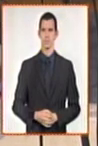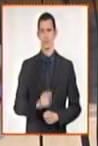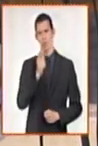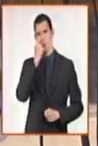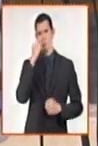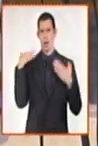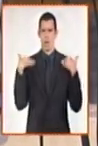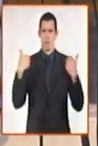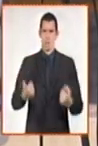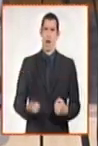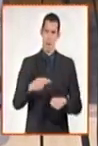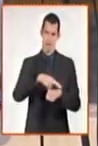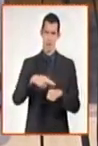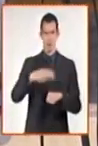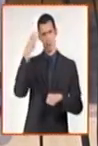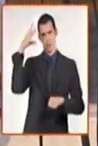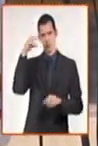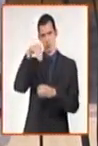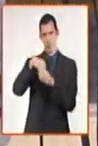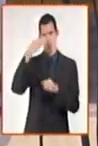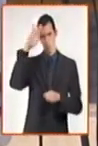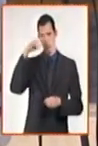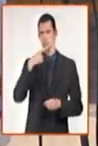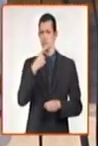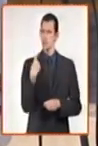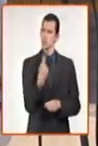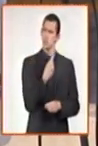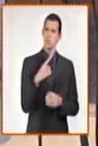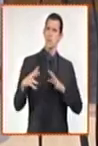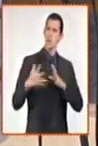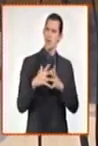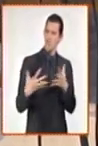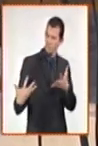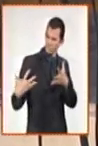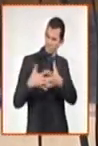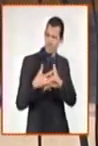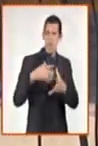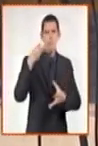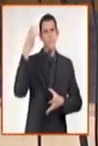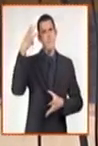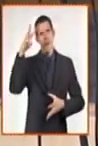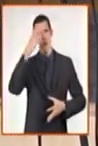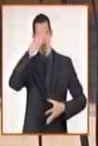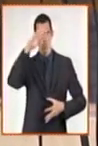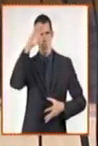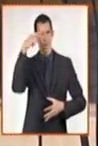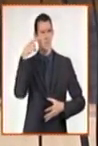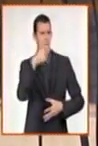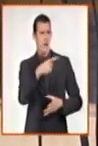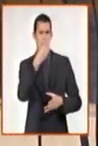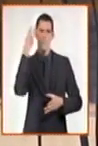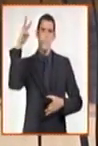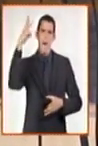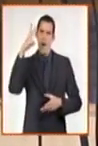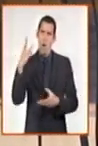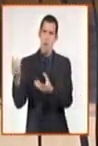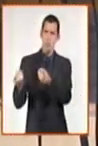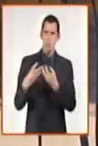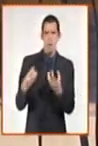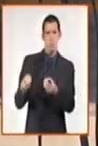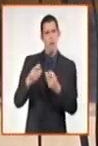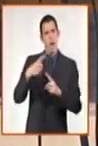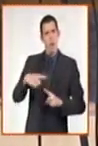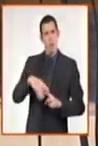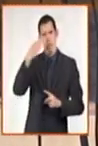de hermandad, es un puente de cooperación. México ha ayudado, ha cooperado con Cuba, pero